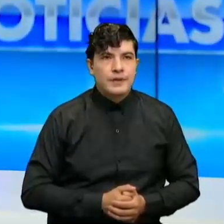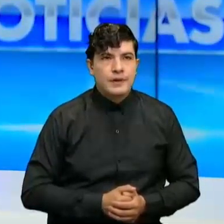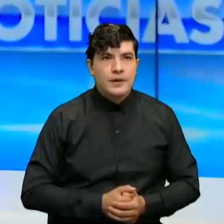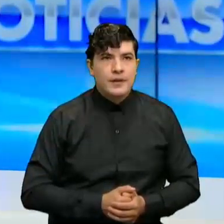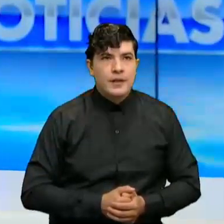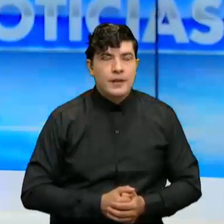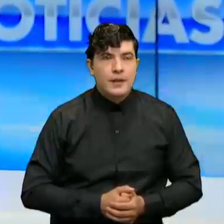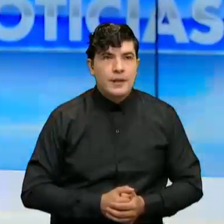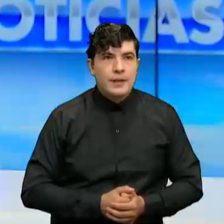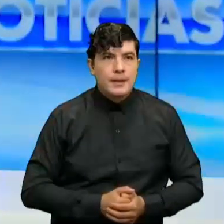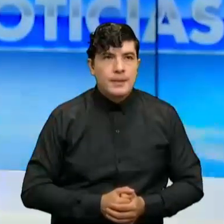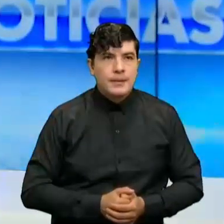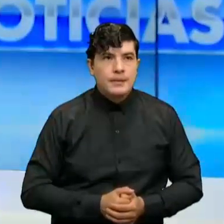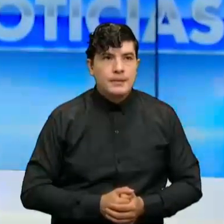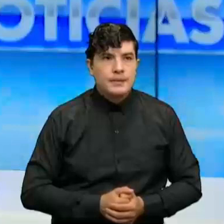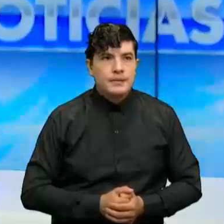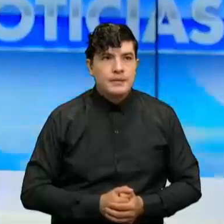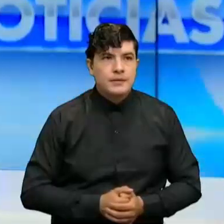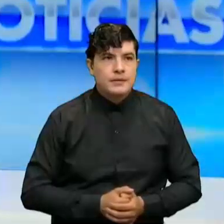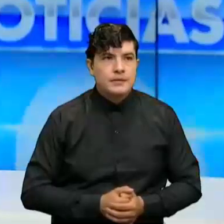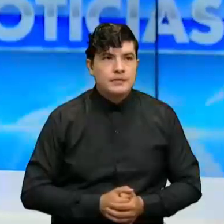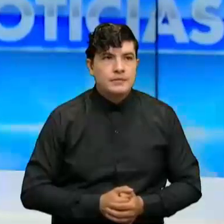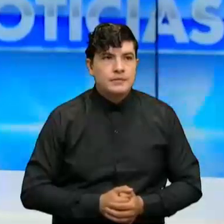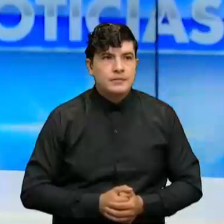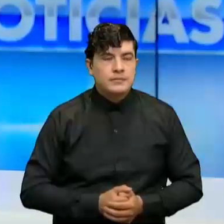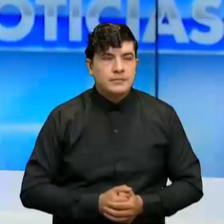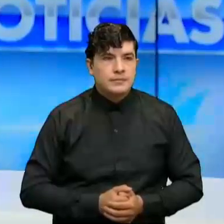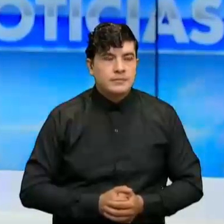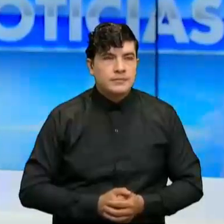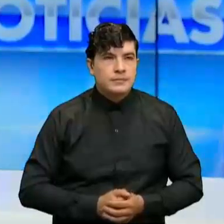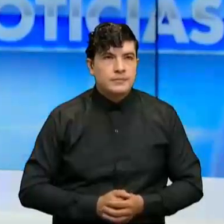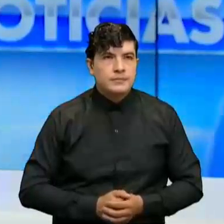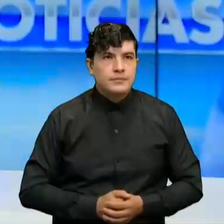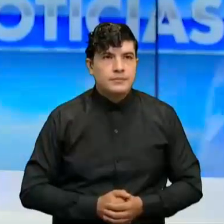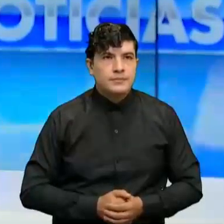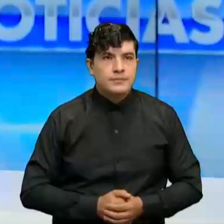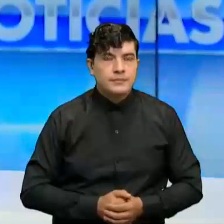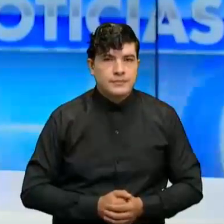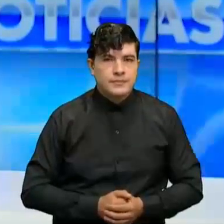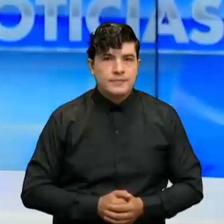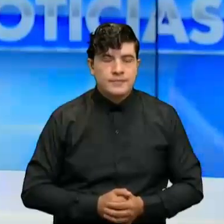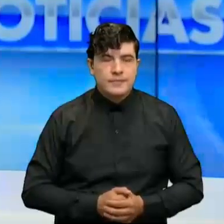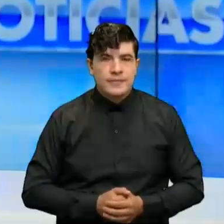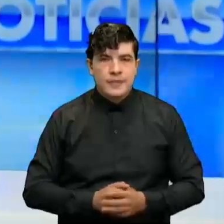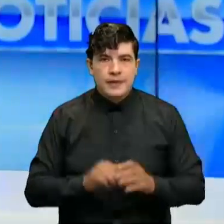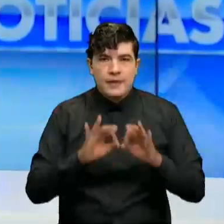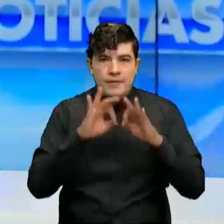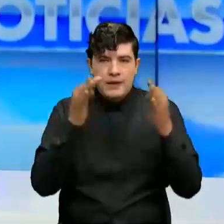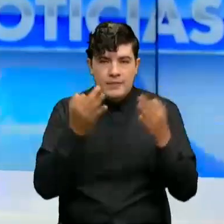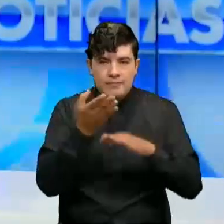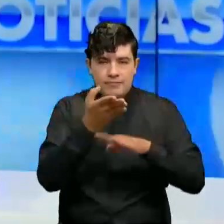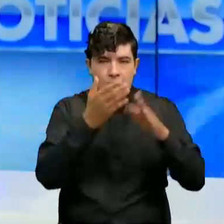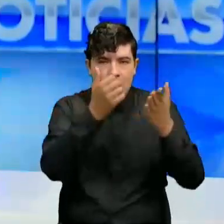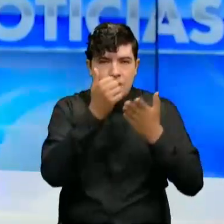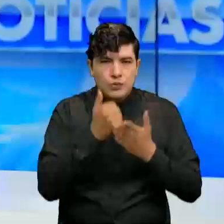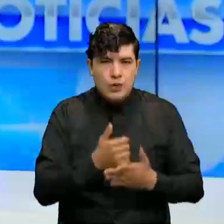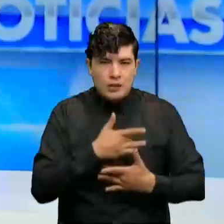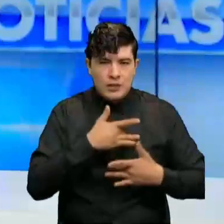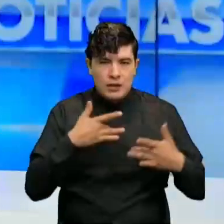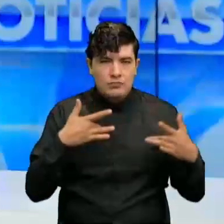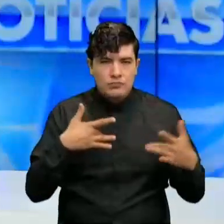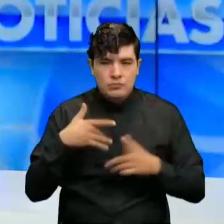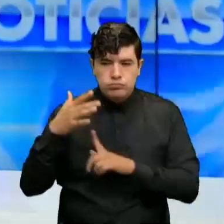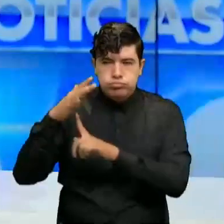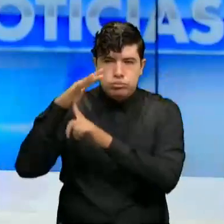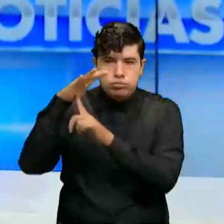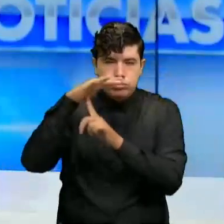COVID-19. Ante el difícil acceso a la zona donde viven, requieren traslado aéreo a un centro asistencial. Para conocer más detalles de esta noticia, saludamos